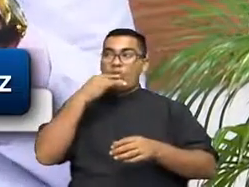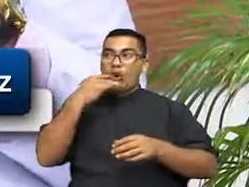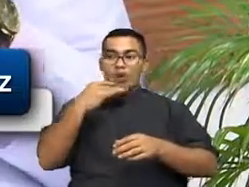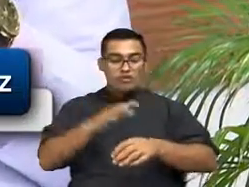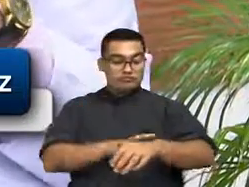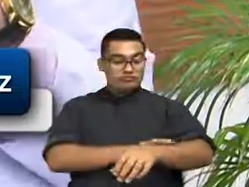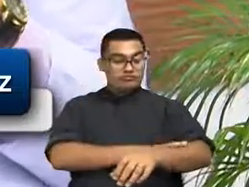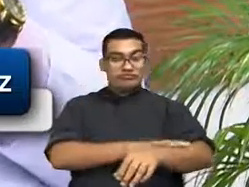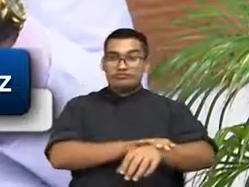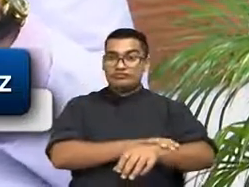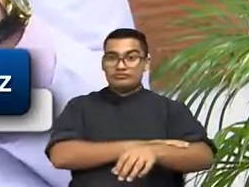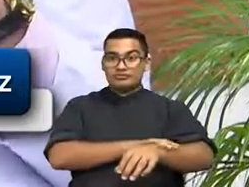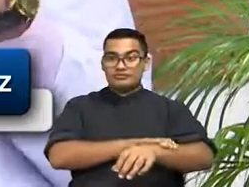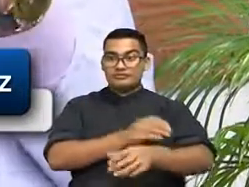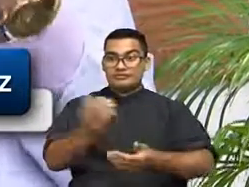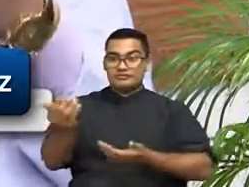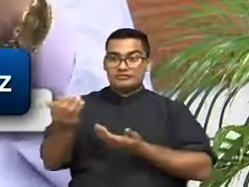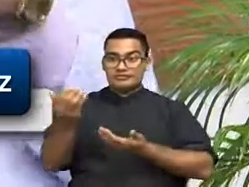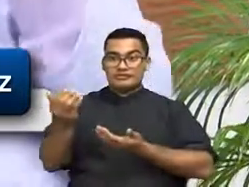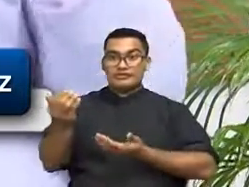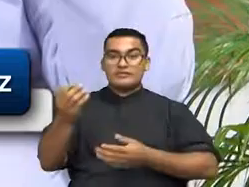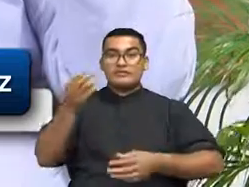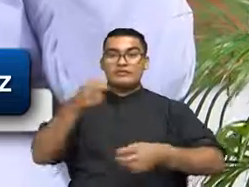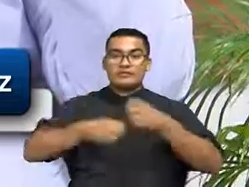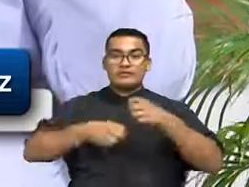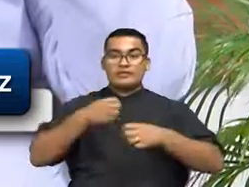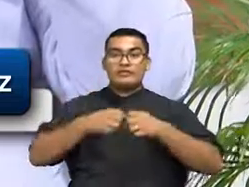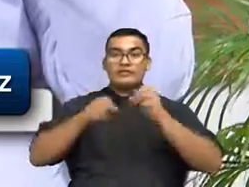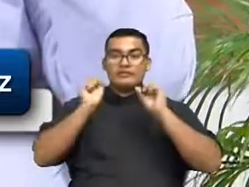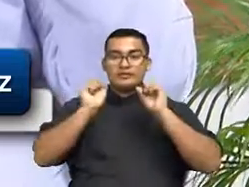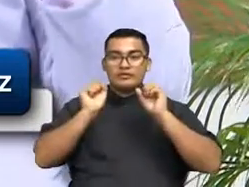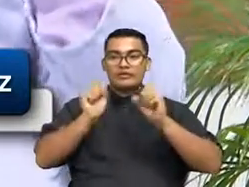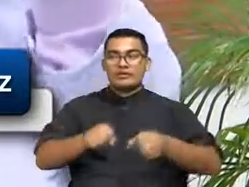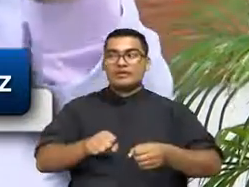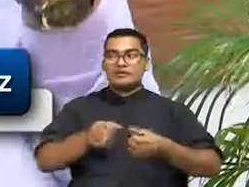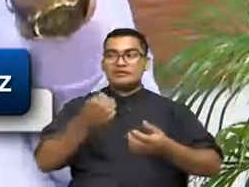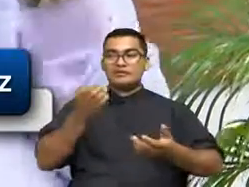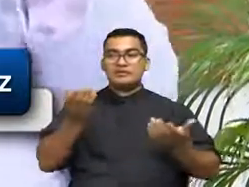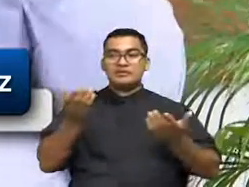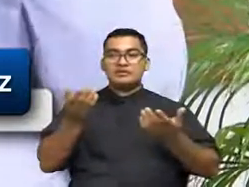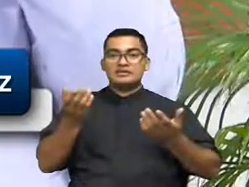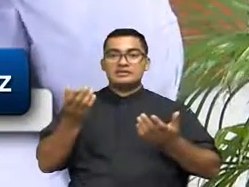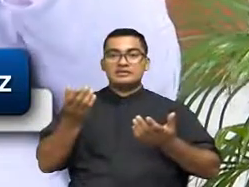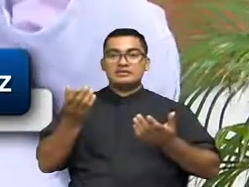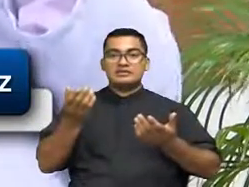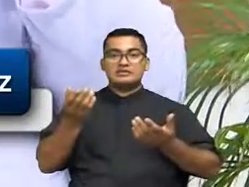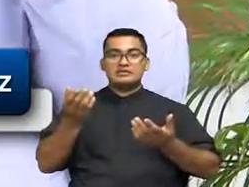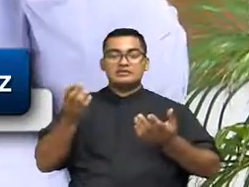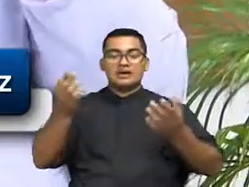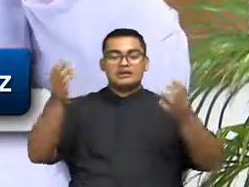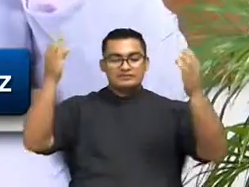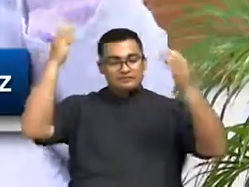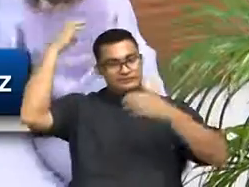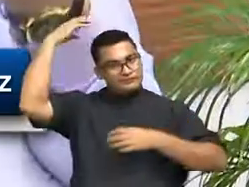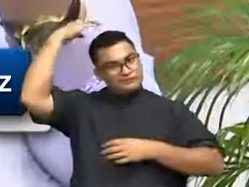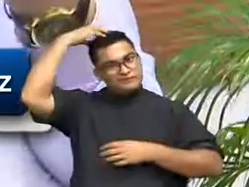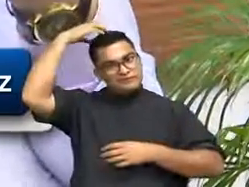peligro en el recién nacido, porque la bilirrubina puede producir problemas neurológicos,